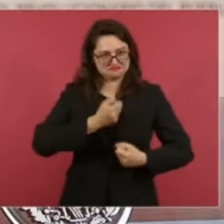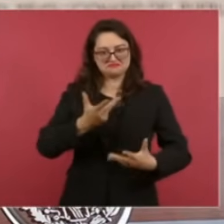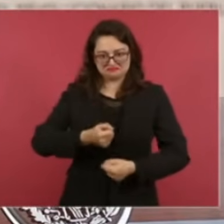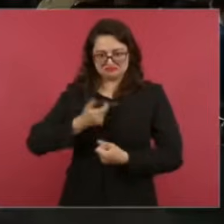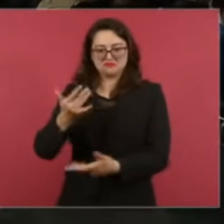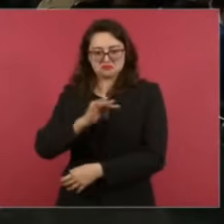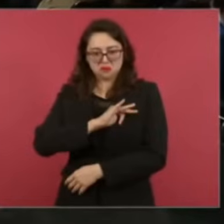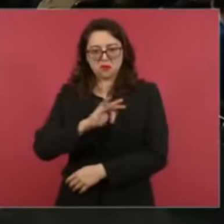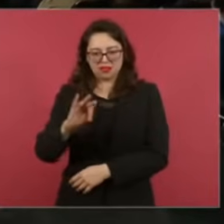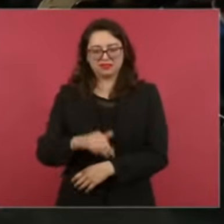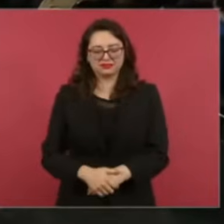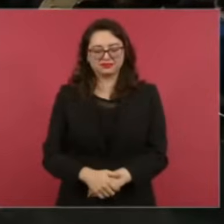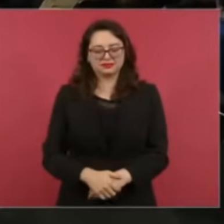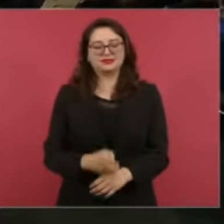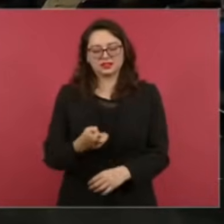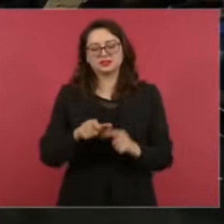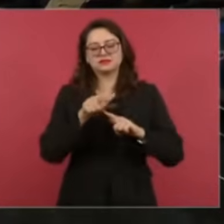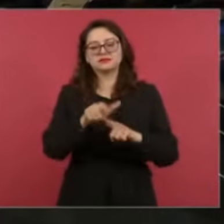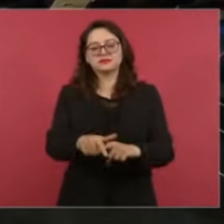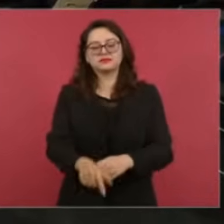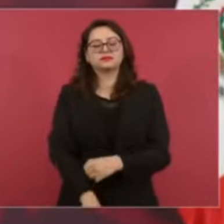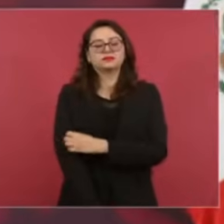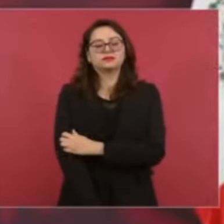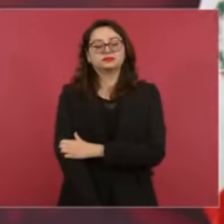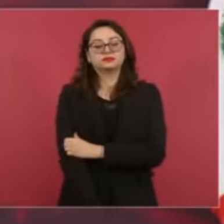ya también hasta me acostumbré. O sea,